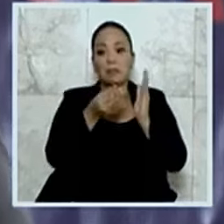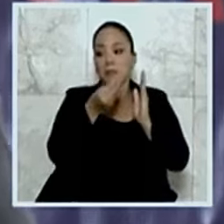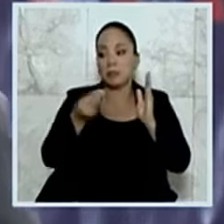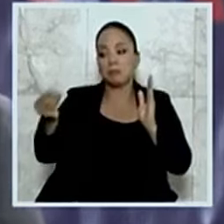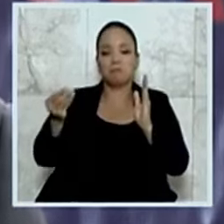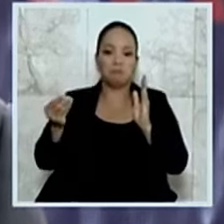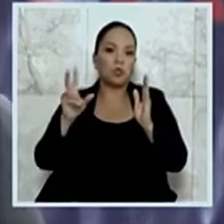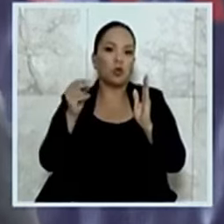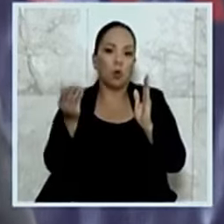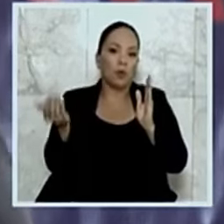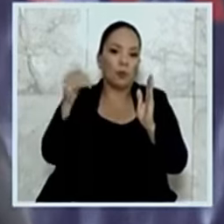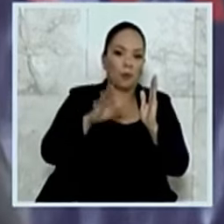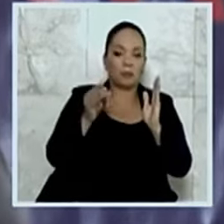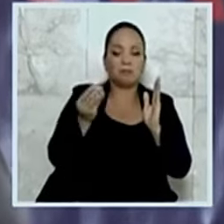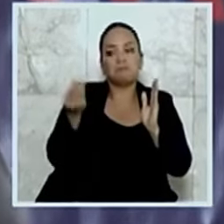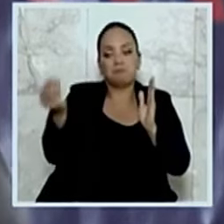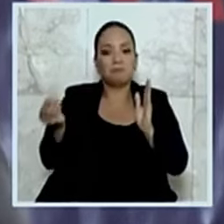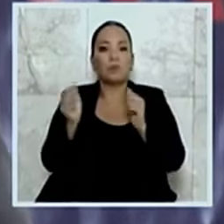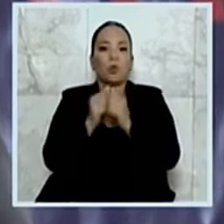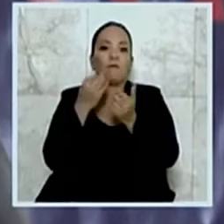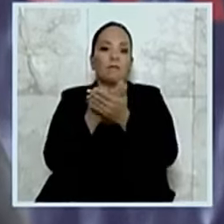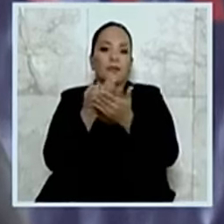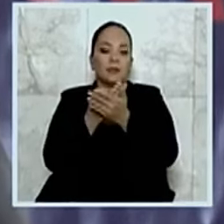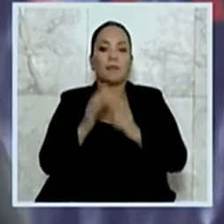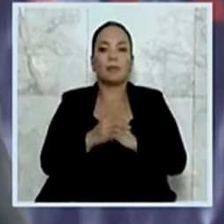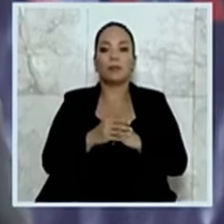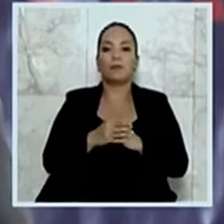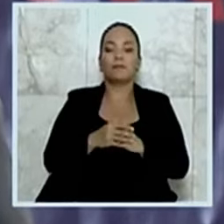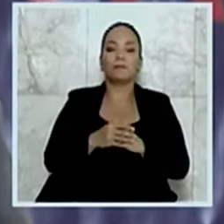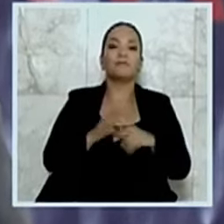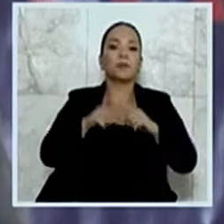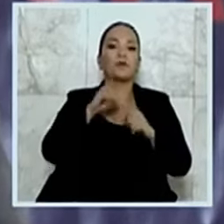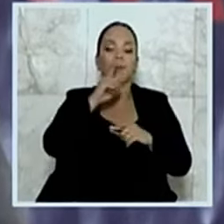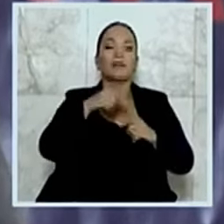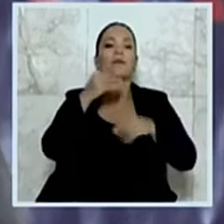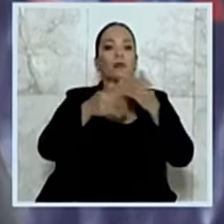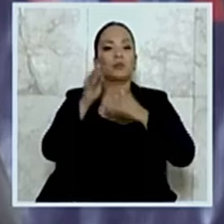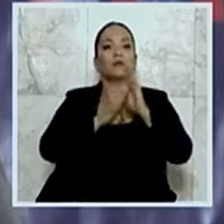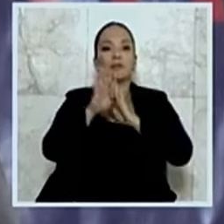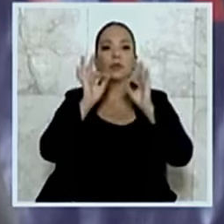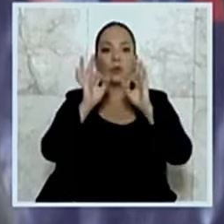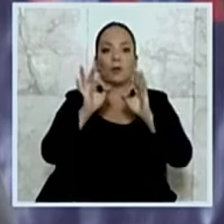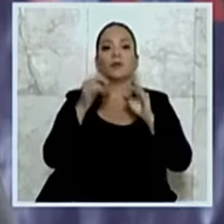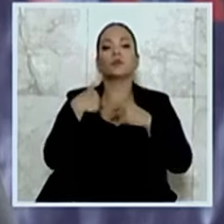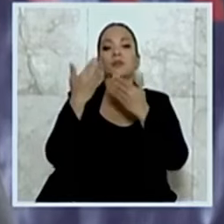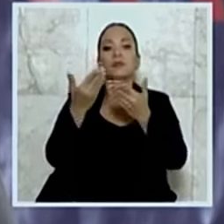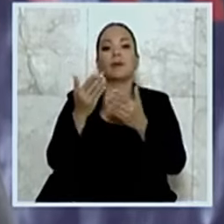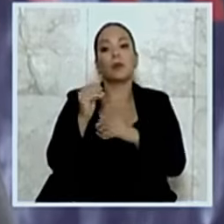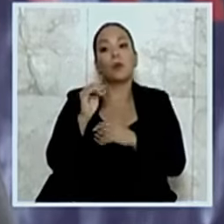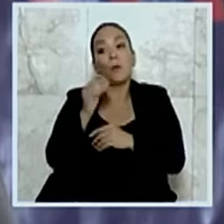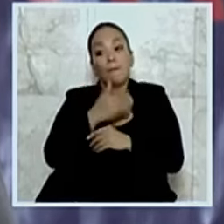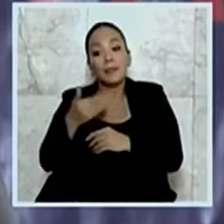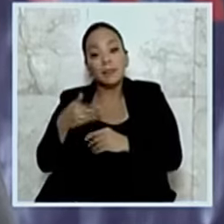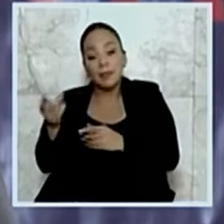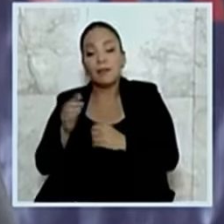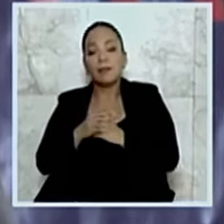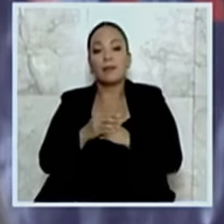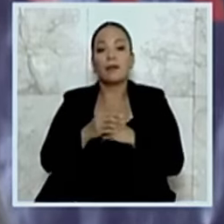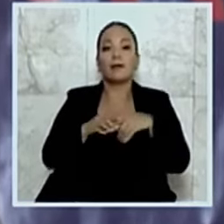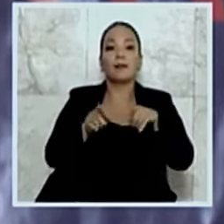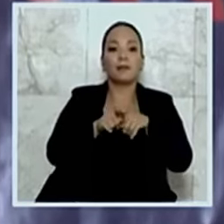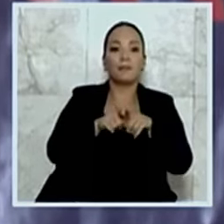también con un tema de banca para el desarrollo para que se pueda dar una modernización en alguna partida, puede ser no reembolsable para la parte de investigación,